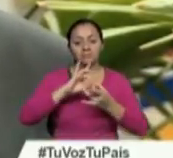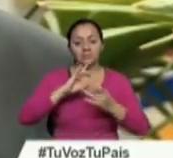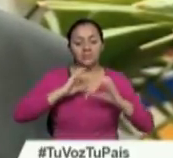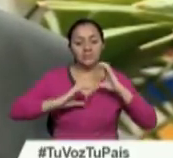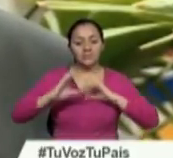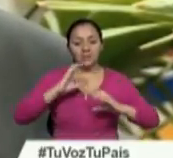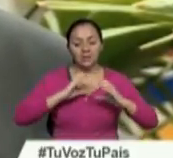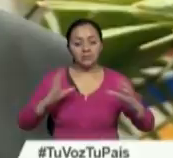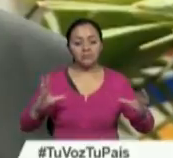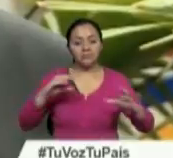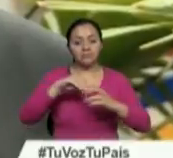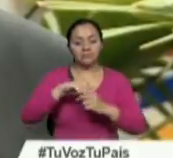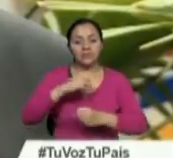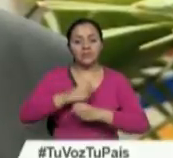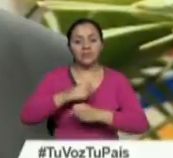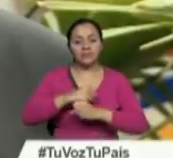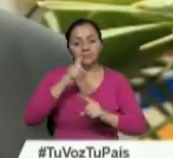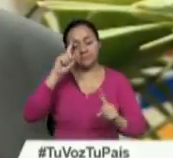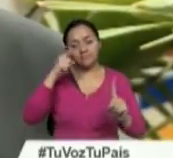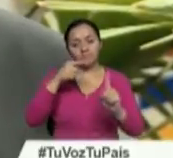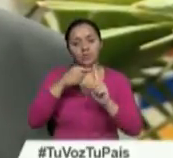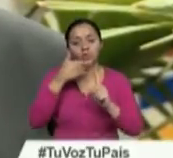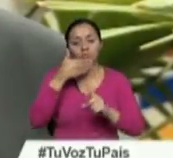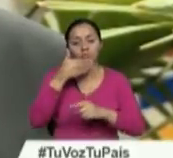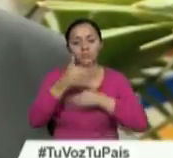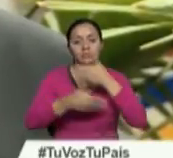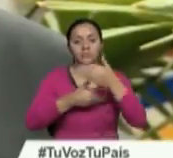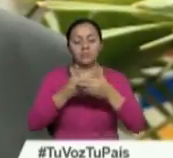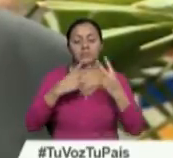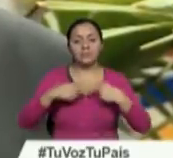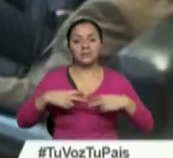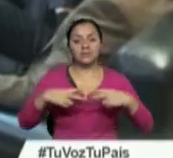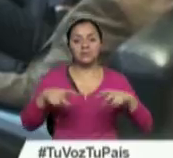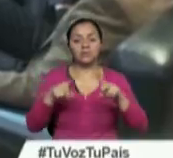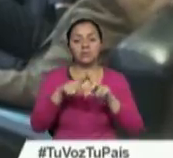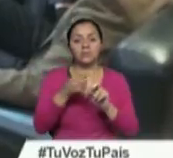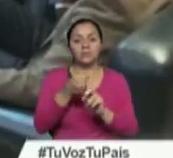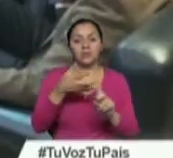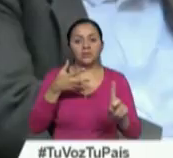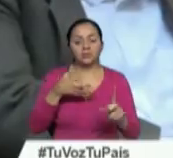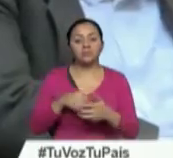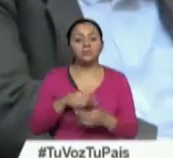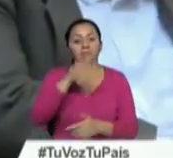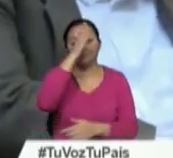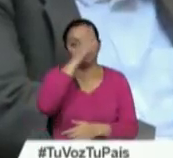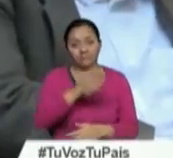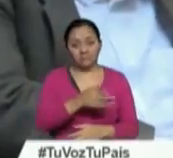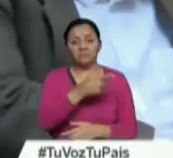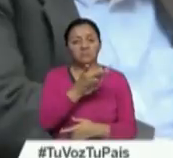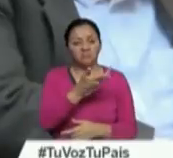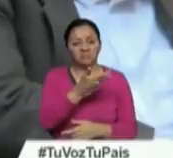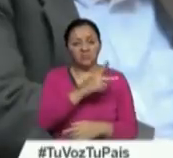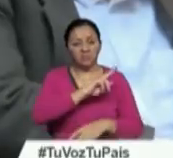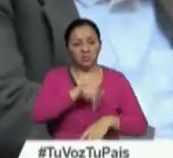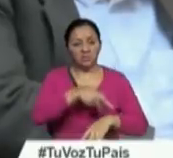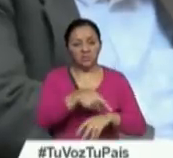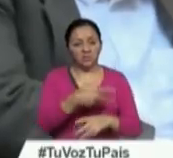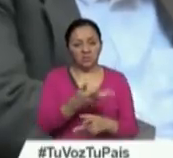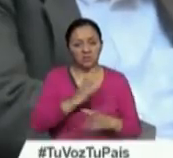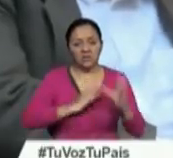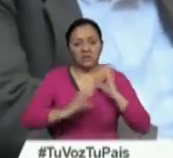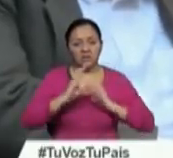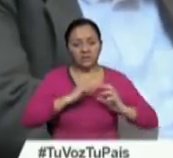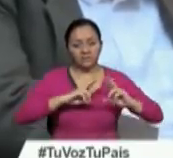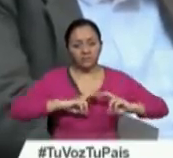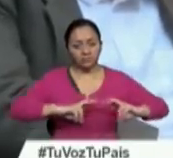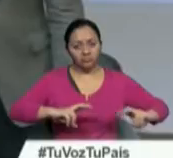trabajo relacionado directamente con investigación de impacto. El distinguido matemático y científico apunta a que